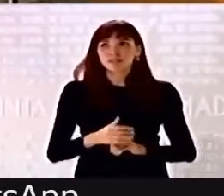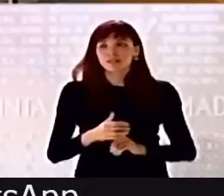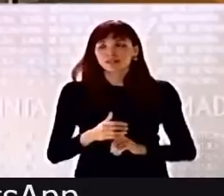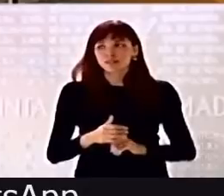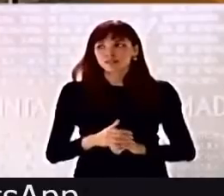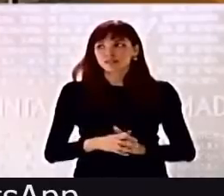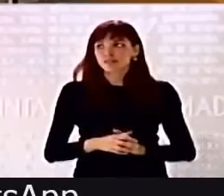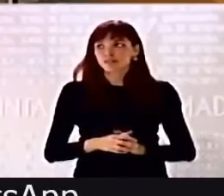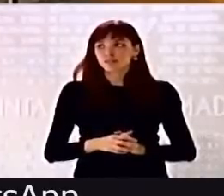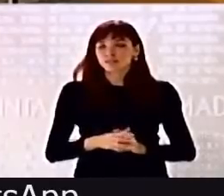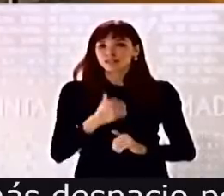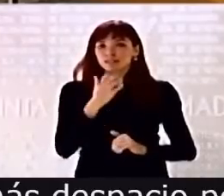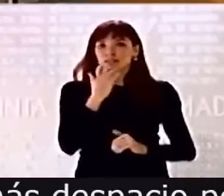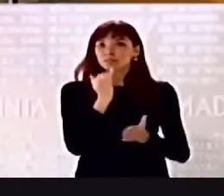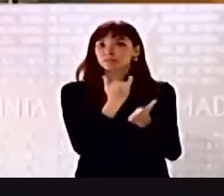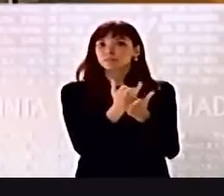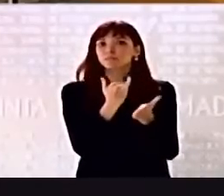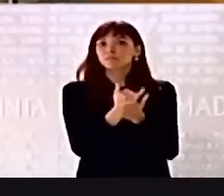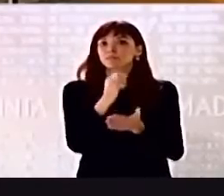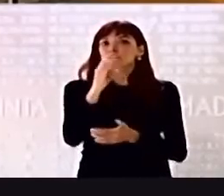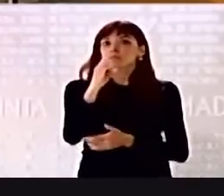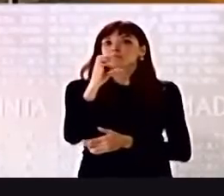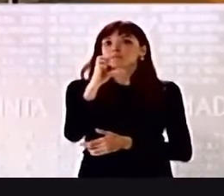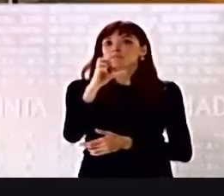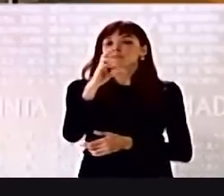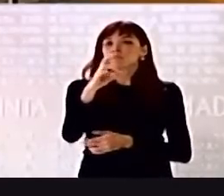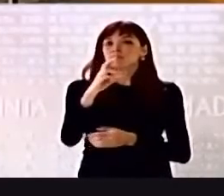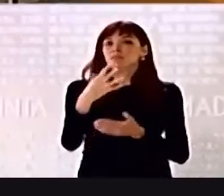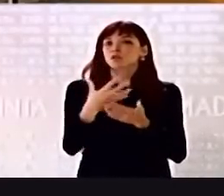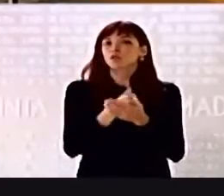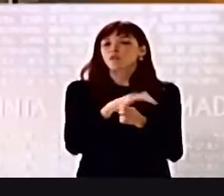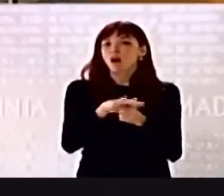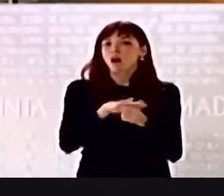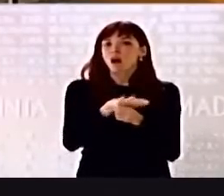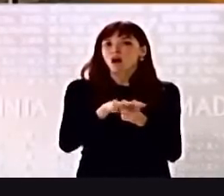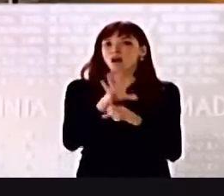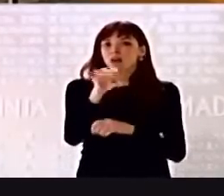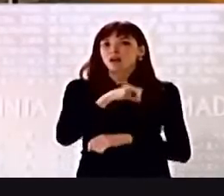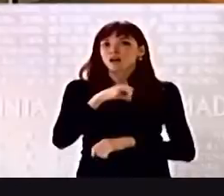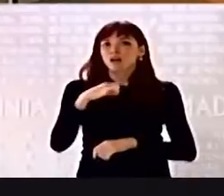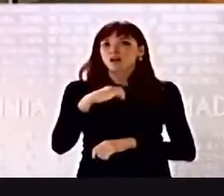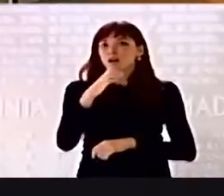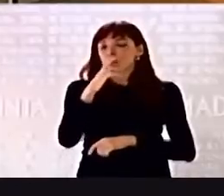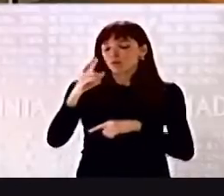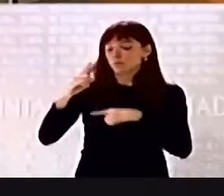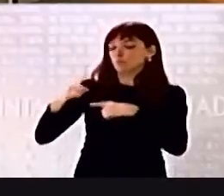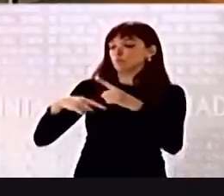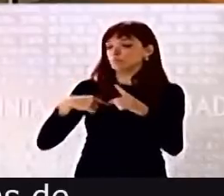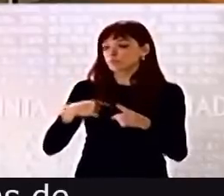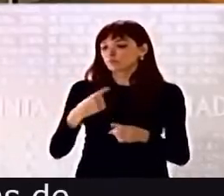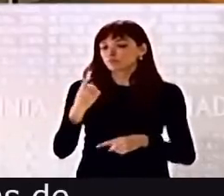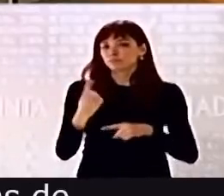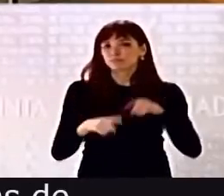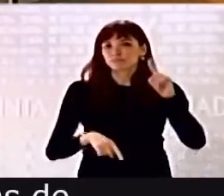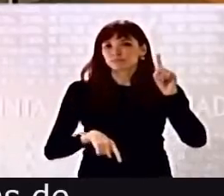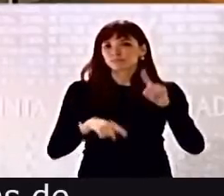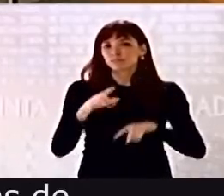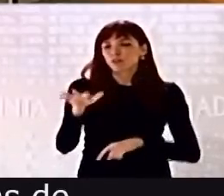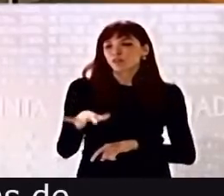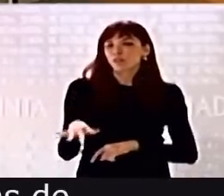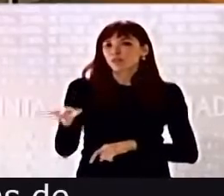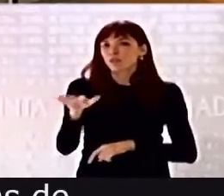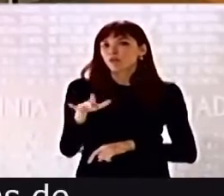segundas PCR en todas las áreas sanitarias de Extremadura, porque nos ha llegado nuestra redacción que en algunas áreas se les